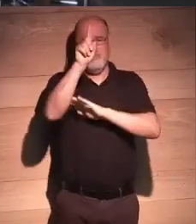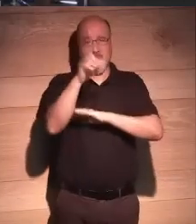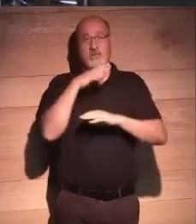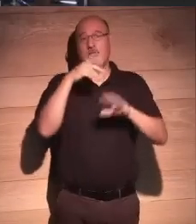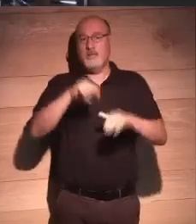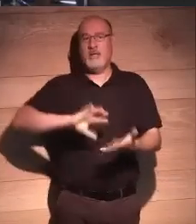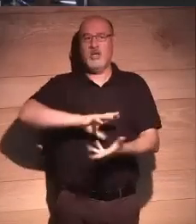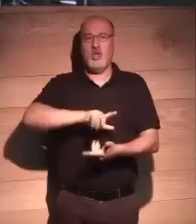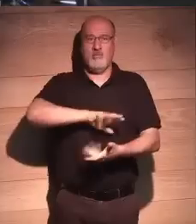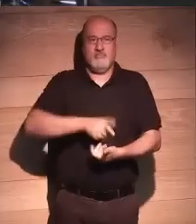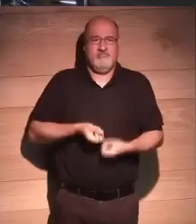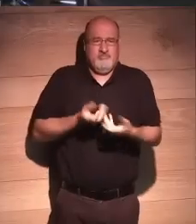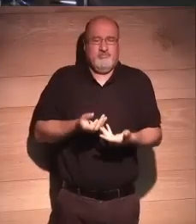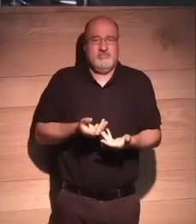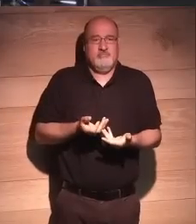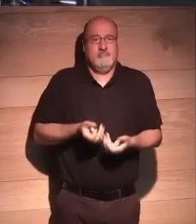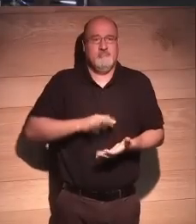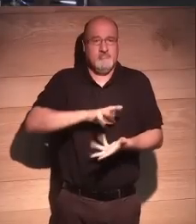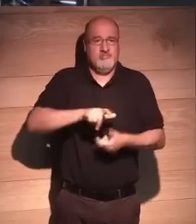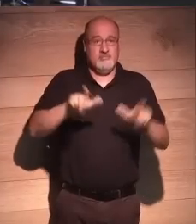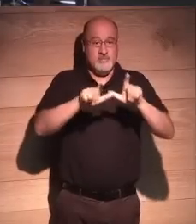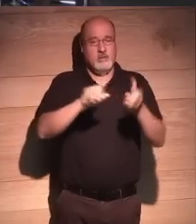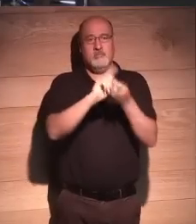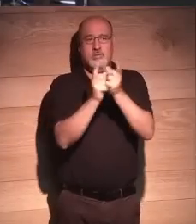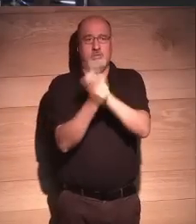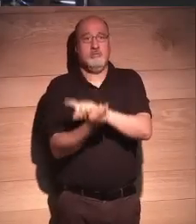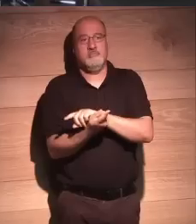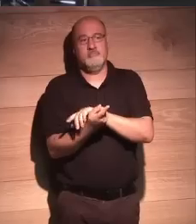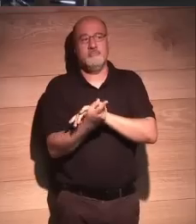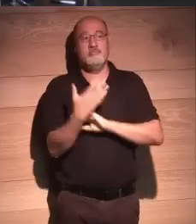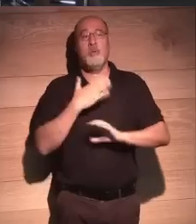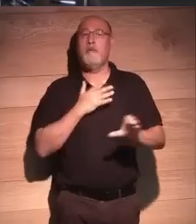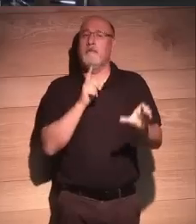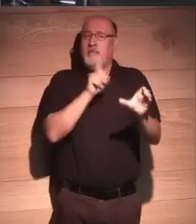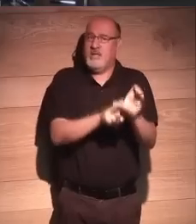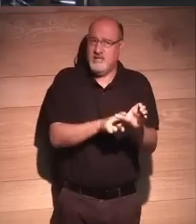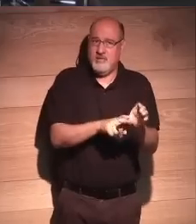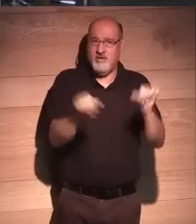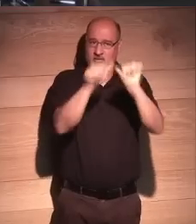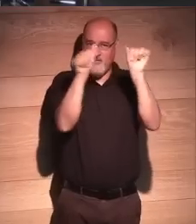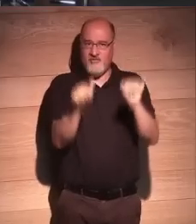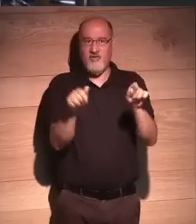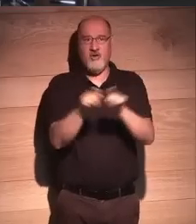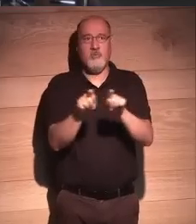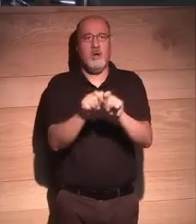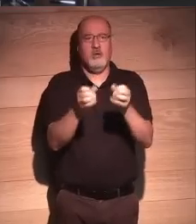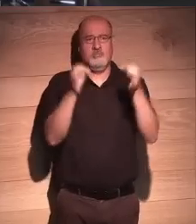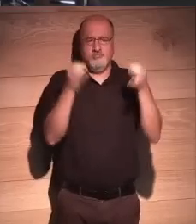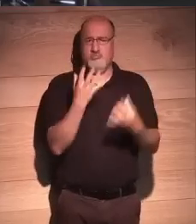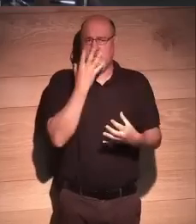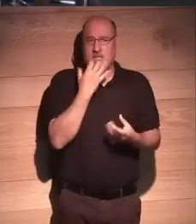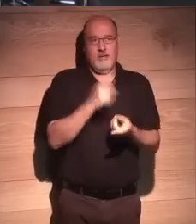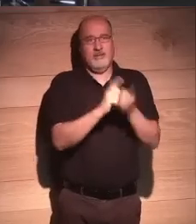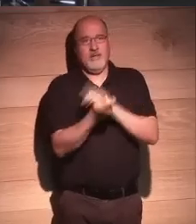los telediarios, los informativos cambiaron. Ahí humildemente participé en que cambiaran el tono sacrosanto que tenían y todo lo